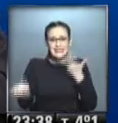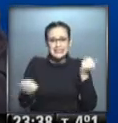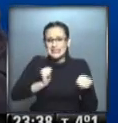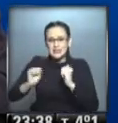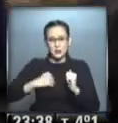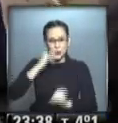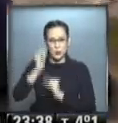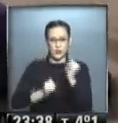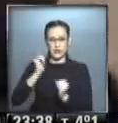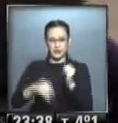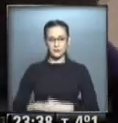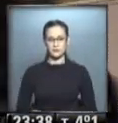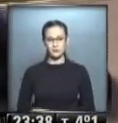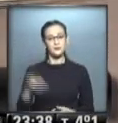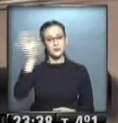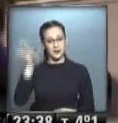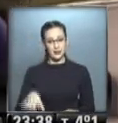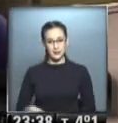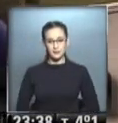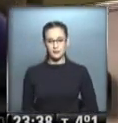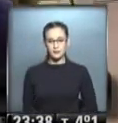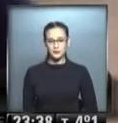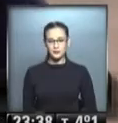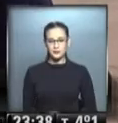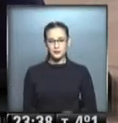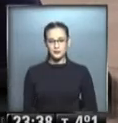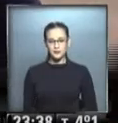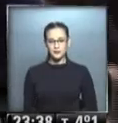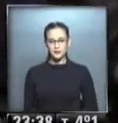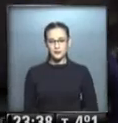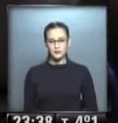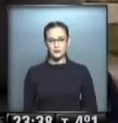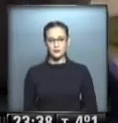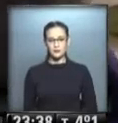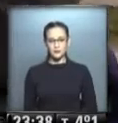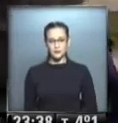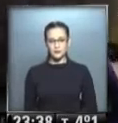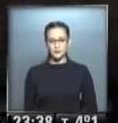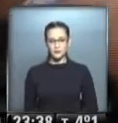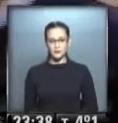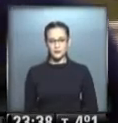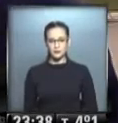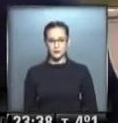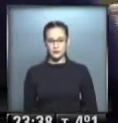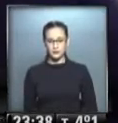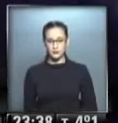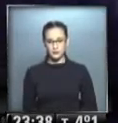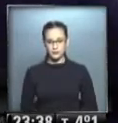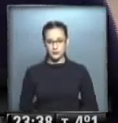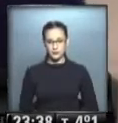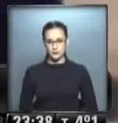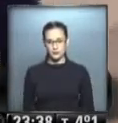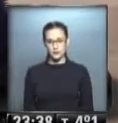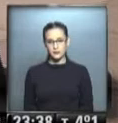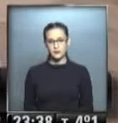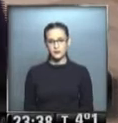testimonio. Es muy difícil vivir en el estado en que me encuentro hoy. Es muy contradictorio todo, es muy grande el